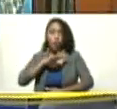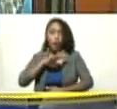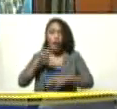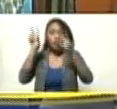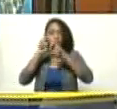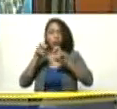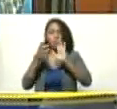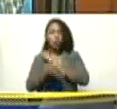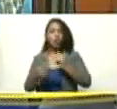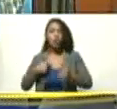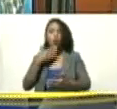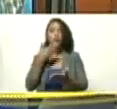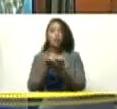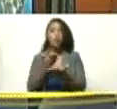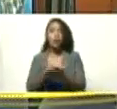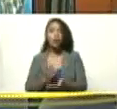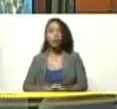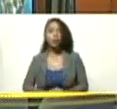yo la propuse